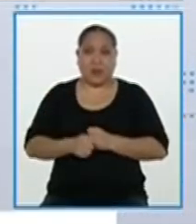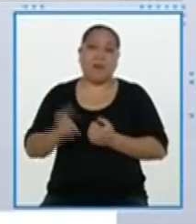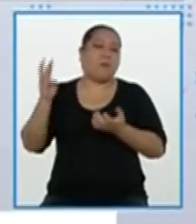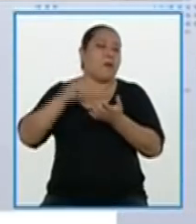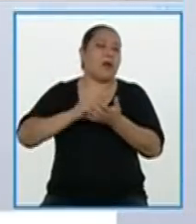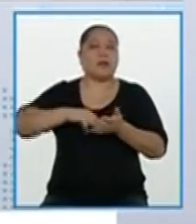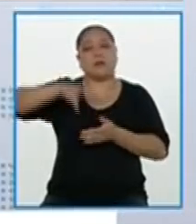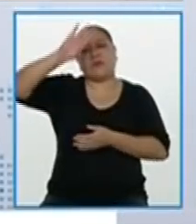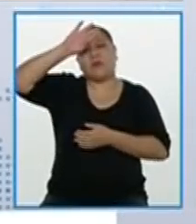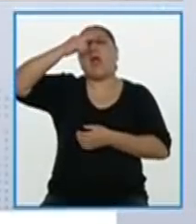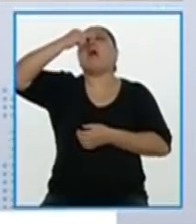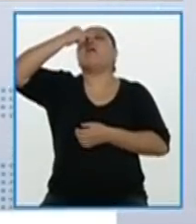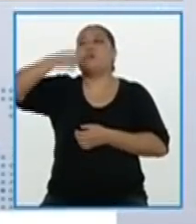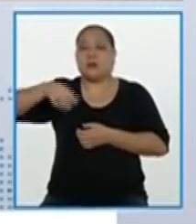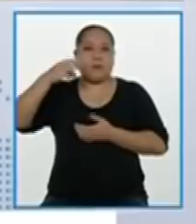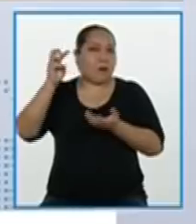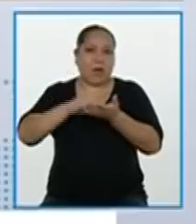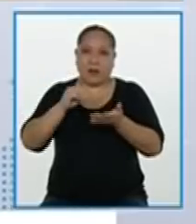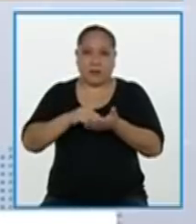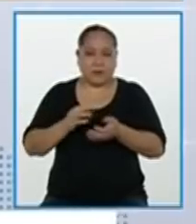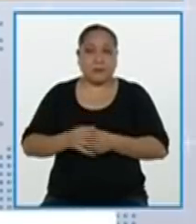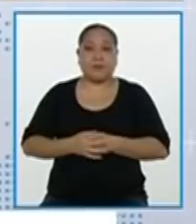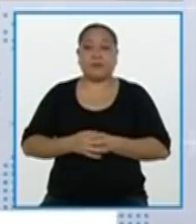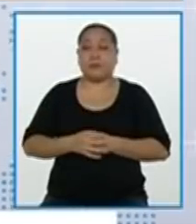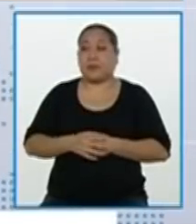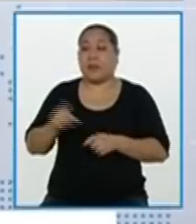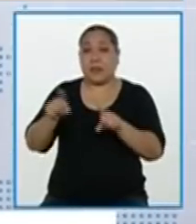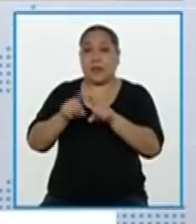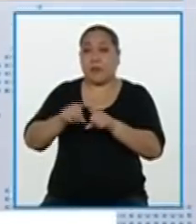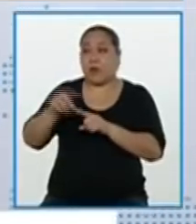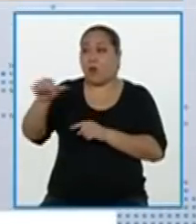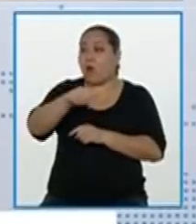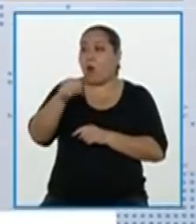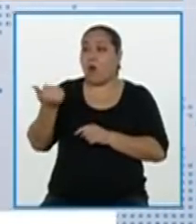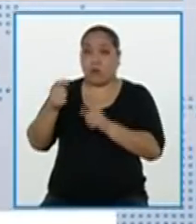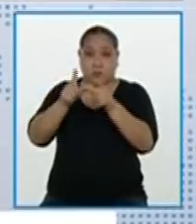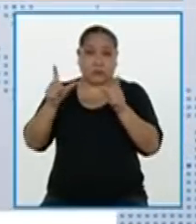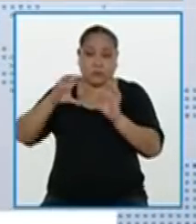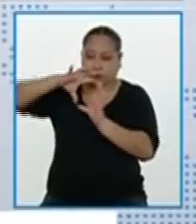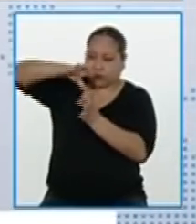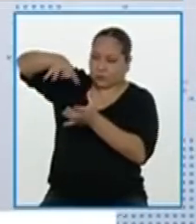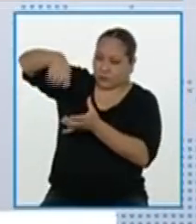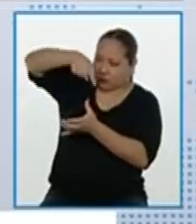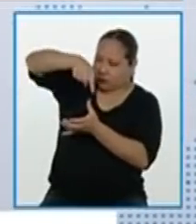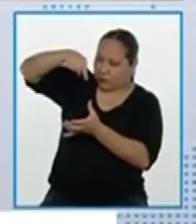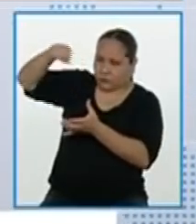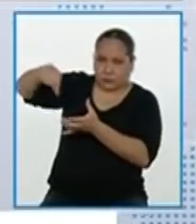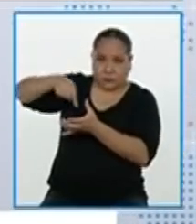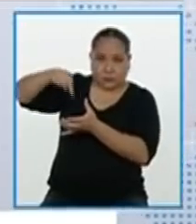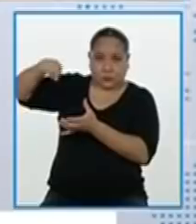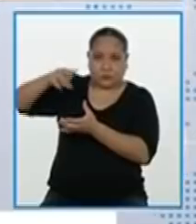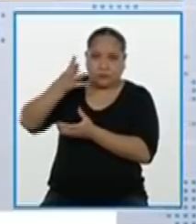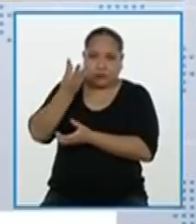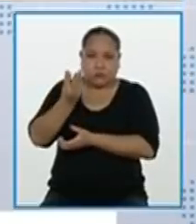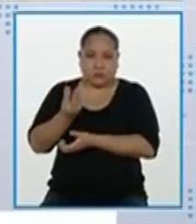situación se complicase con esta segunda ola. ¿Cuáles son, obviamente, algunas de las actividades que tenemos que